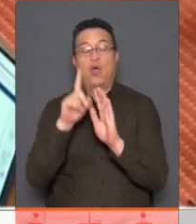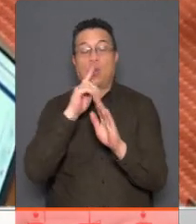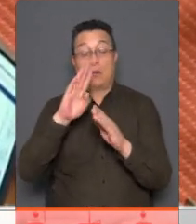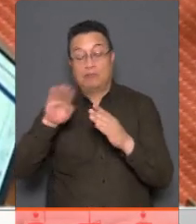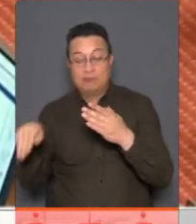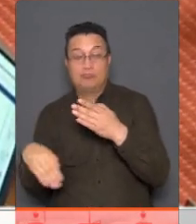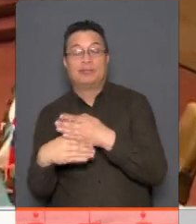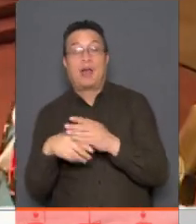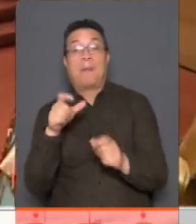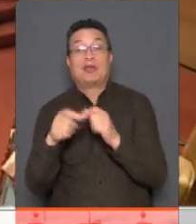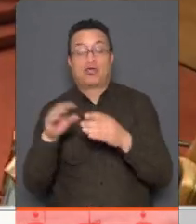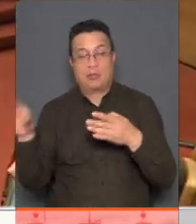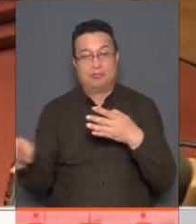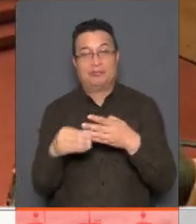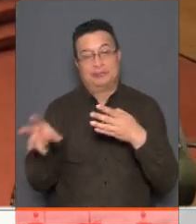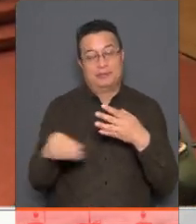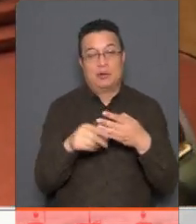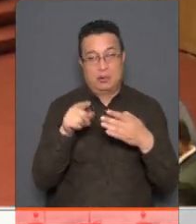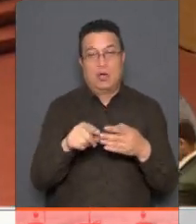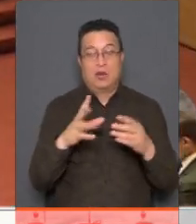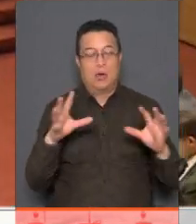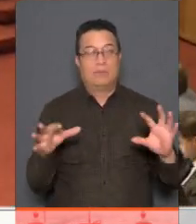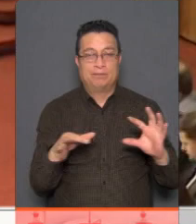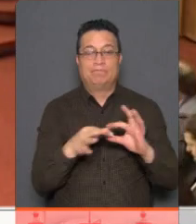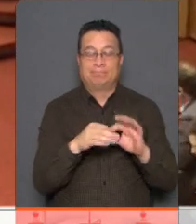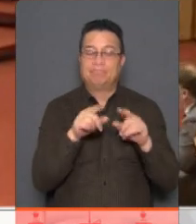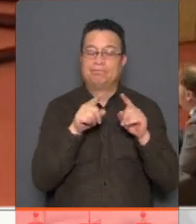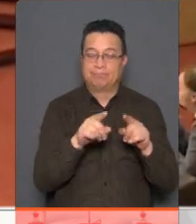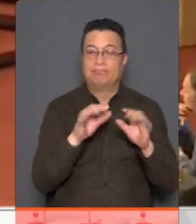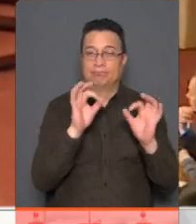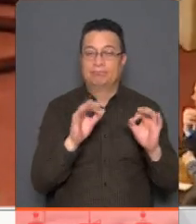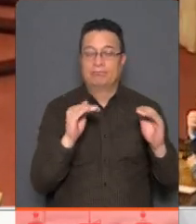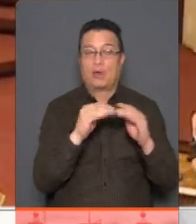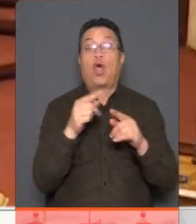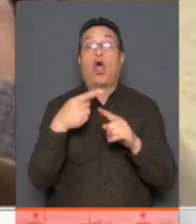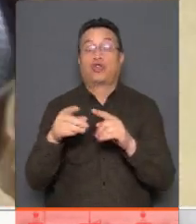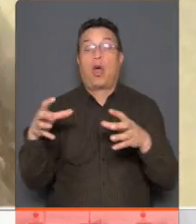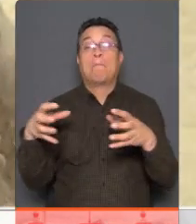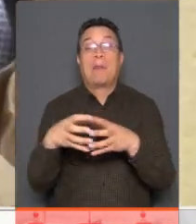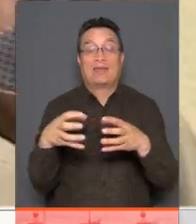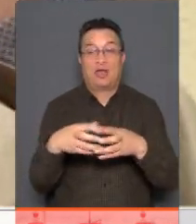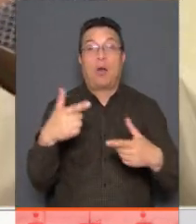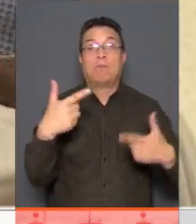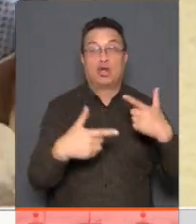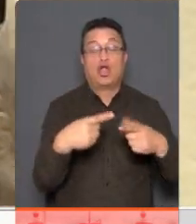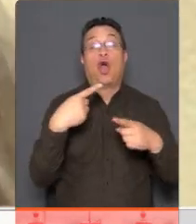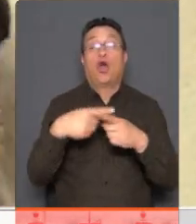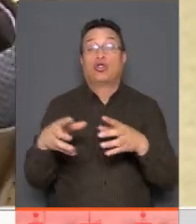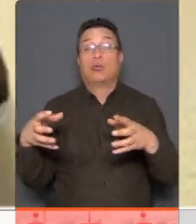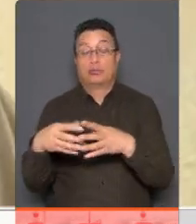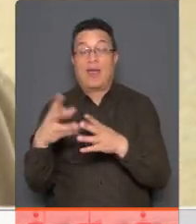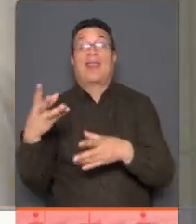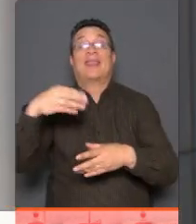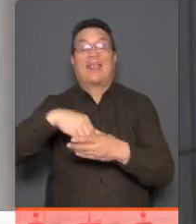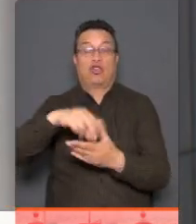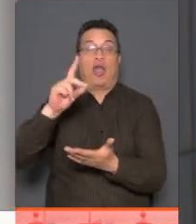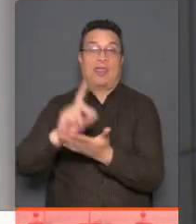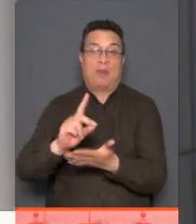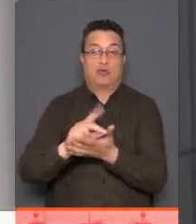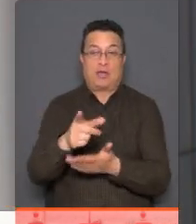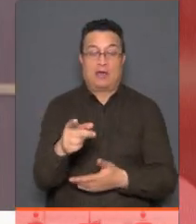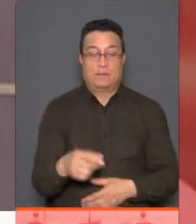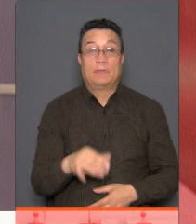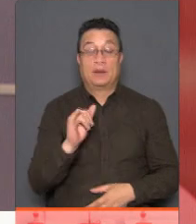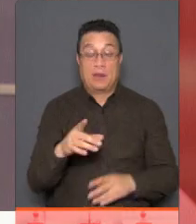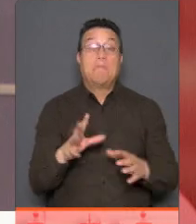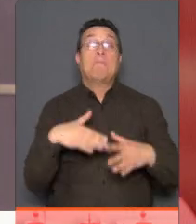personas, está teniendo su correlato también en otros partidos, en otras agrupaciones, en la Cámara de Diputados en este minuto. Y eso se agrava con lo